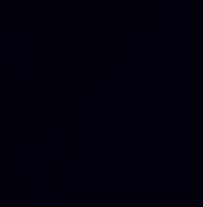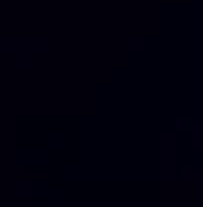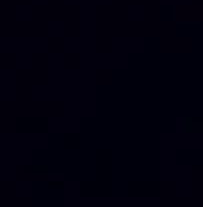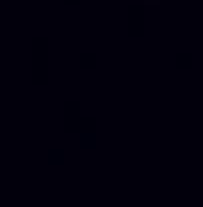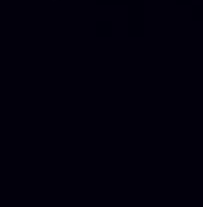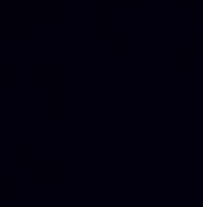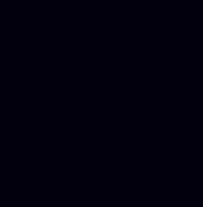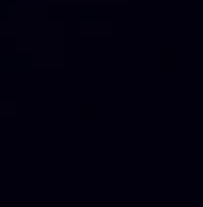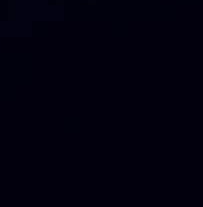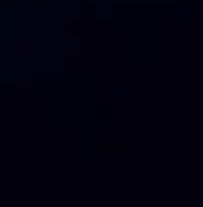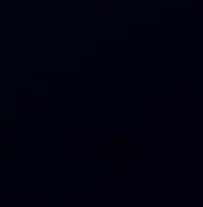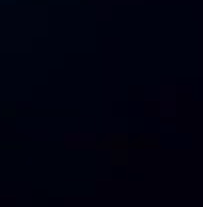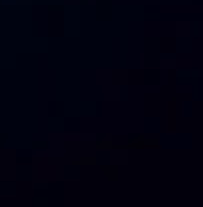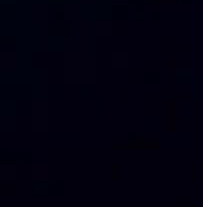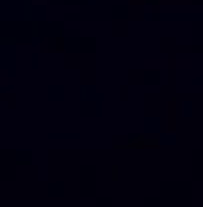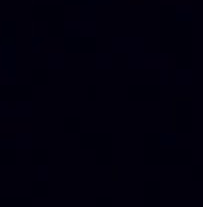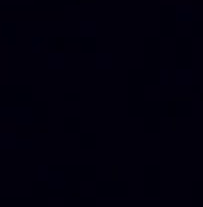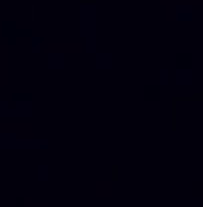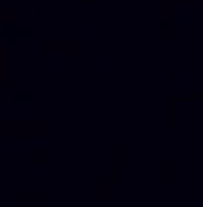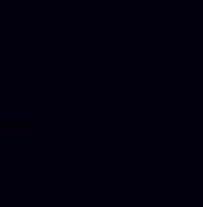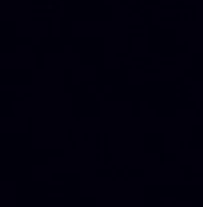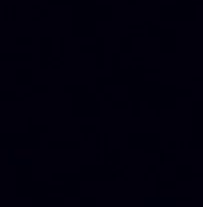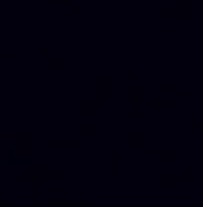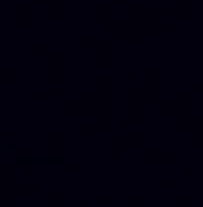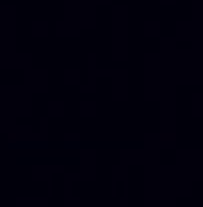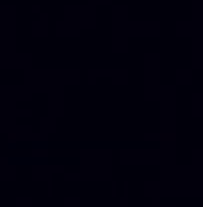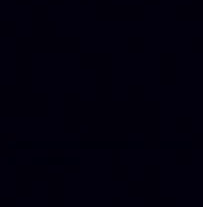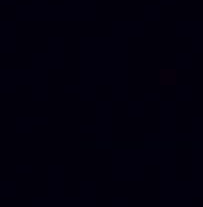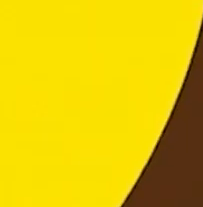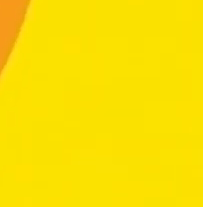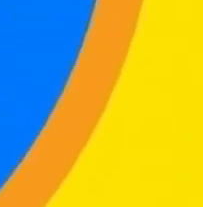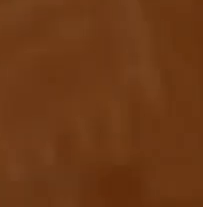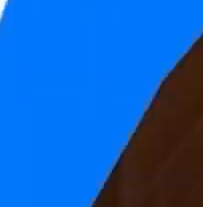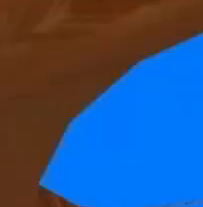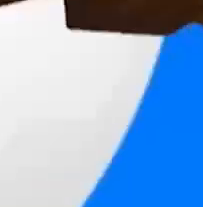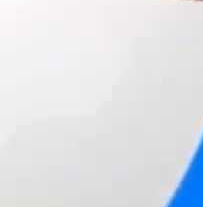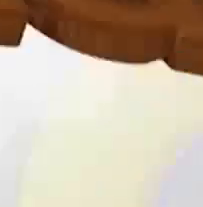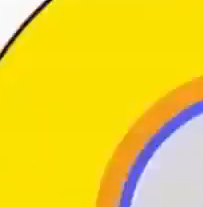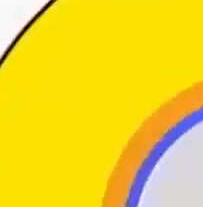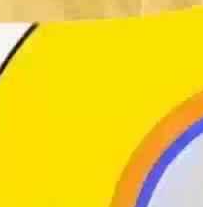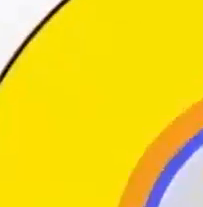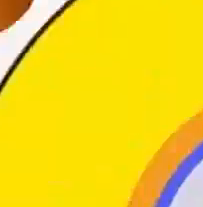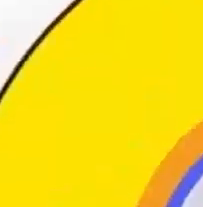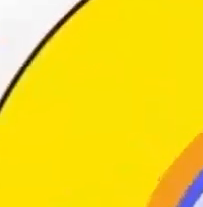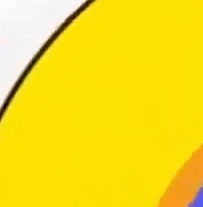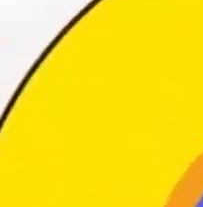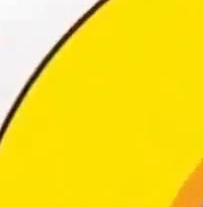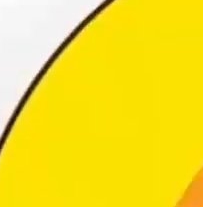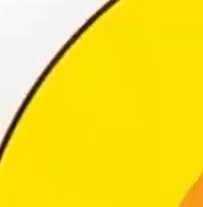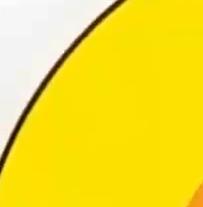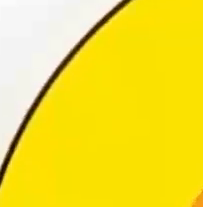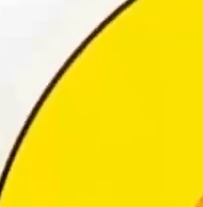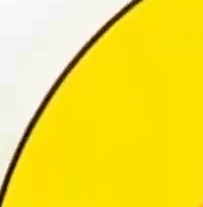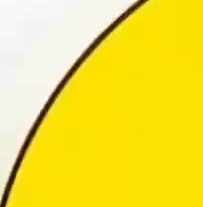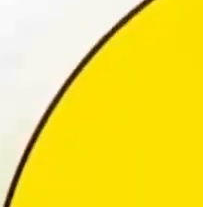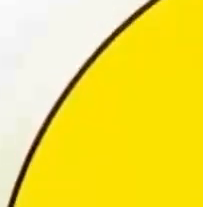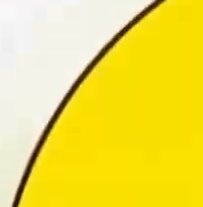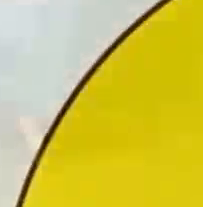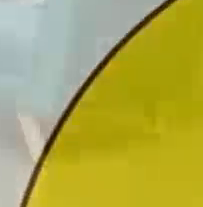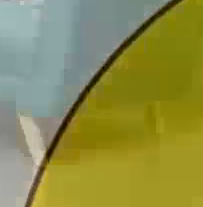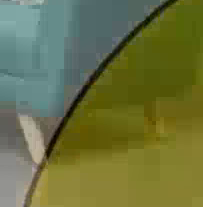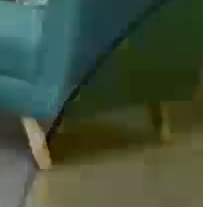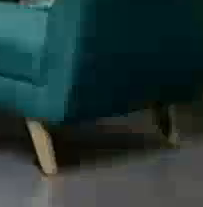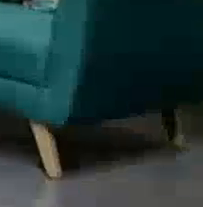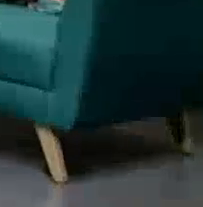13, Costa Rica Televisión. Costa Rica es pura